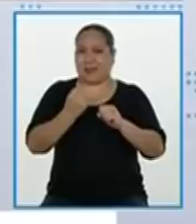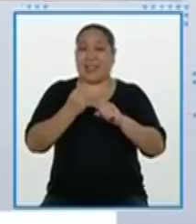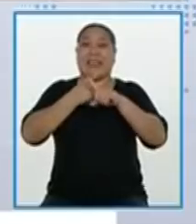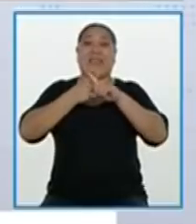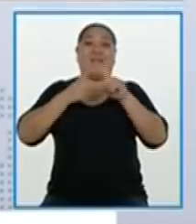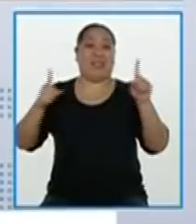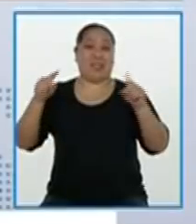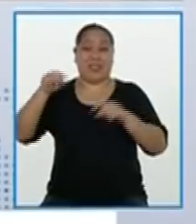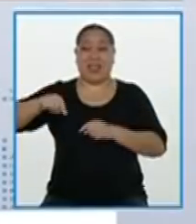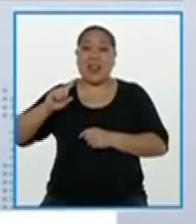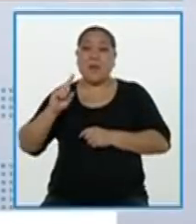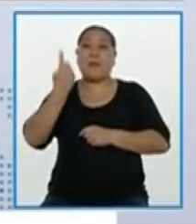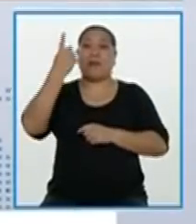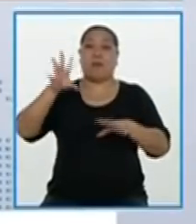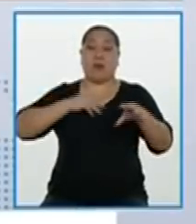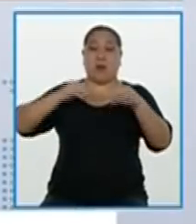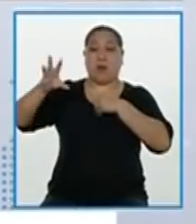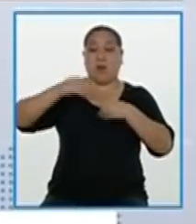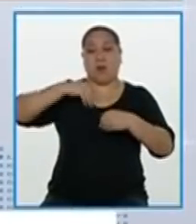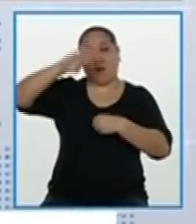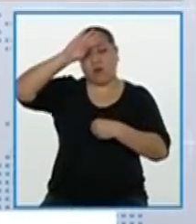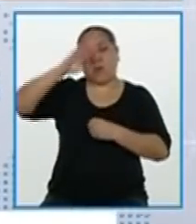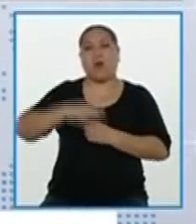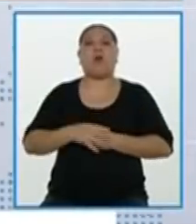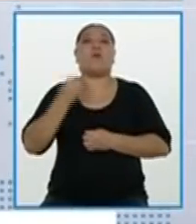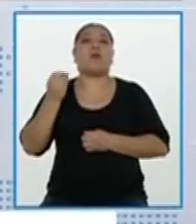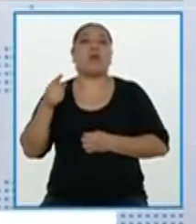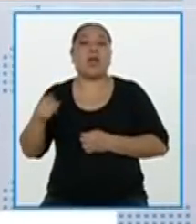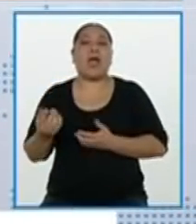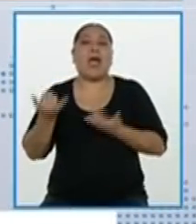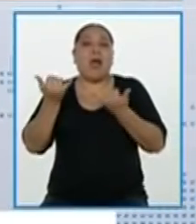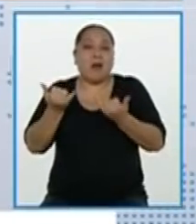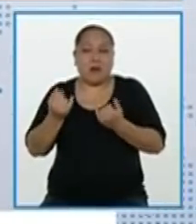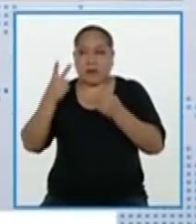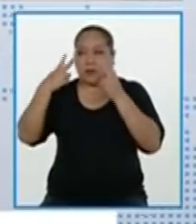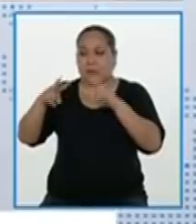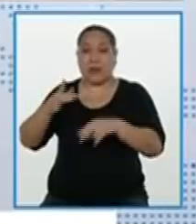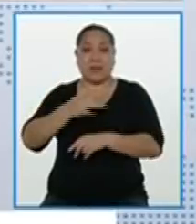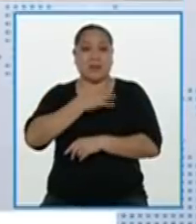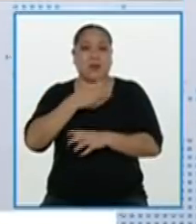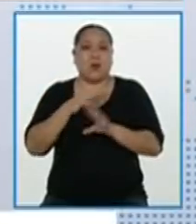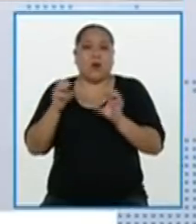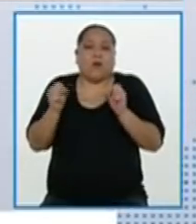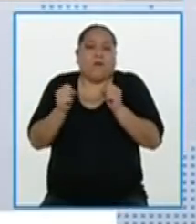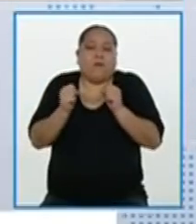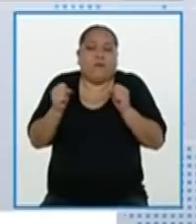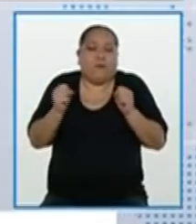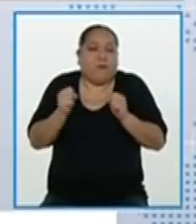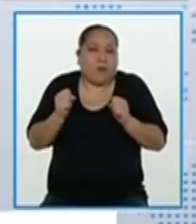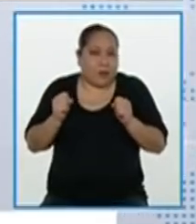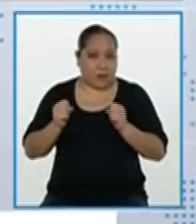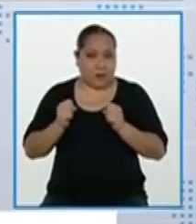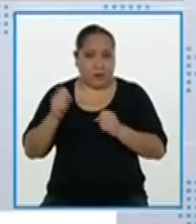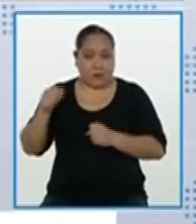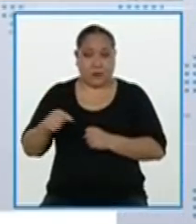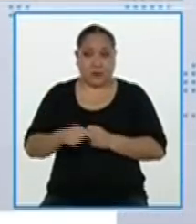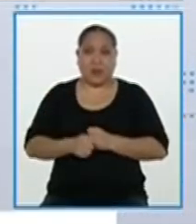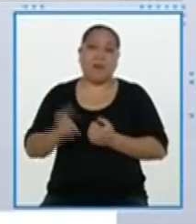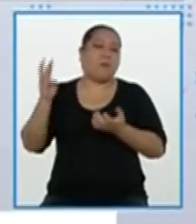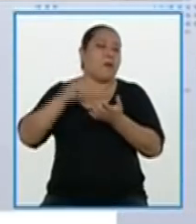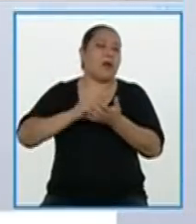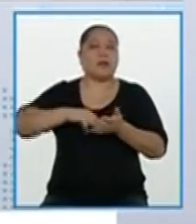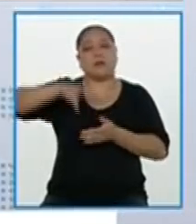demás por default opera. ¿No? Esa es la manera en que tenemos que, yo creo, que replantear la manera de hacer las cosas si es que la